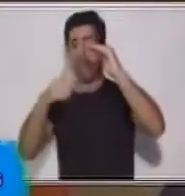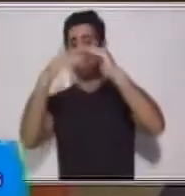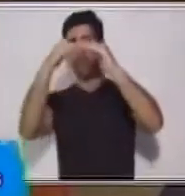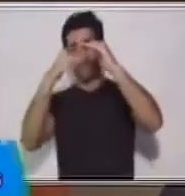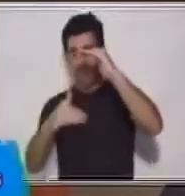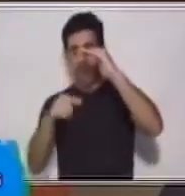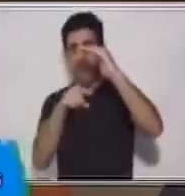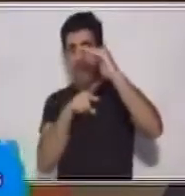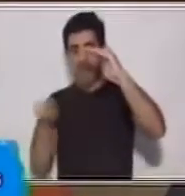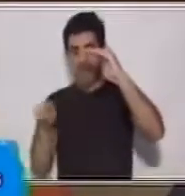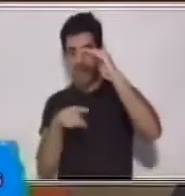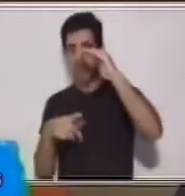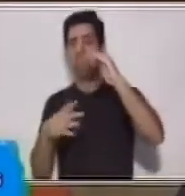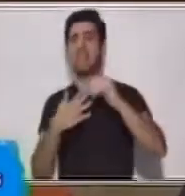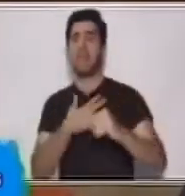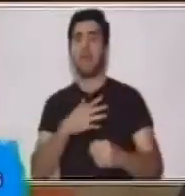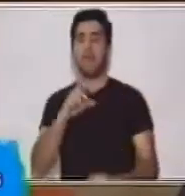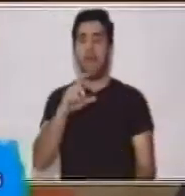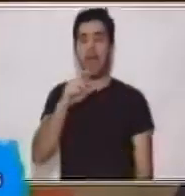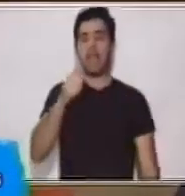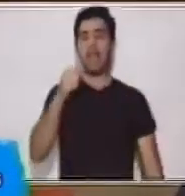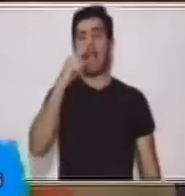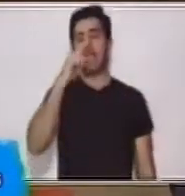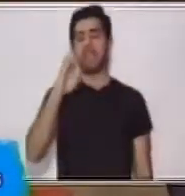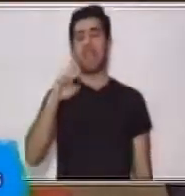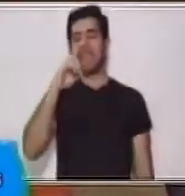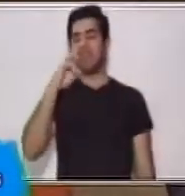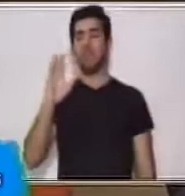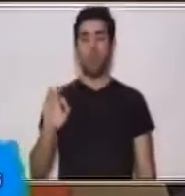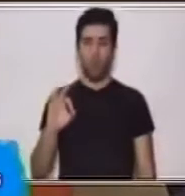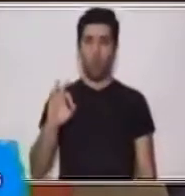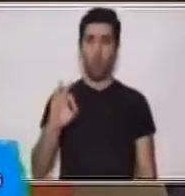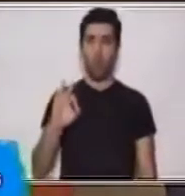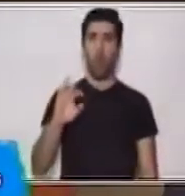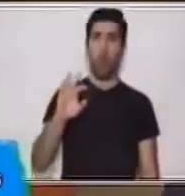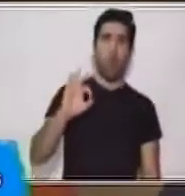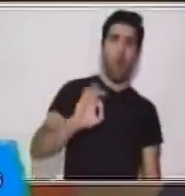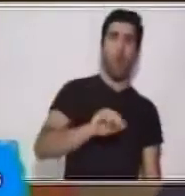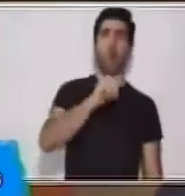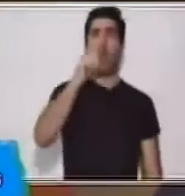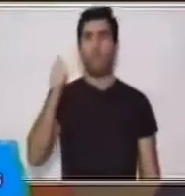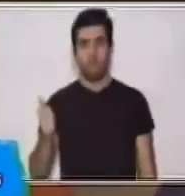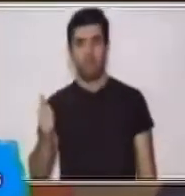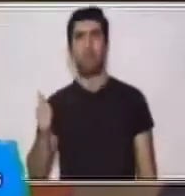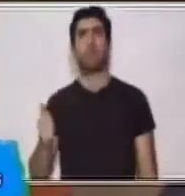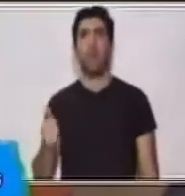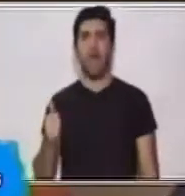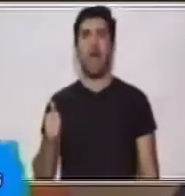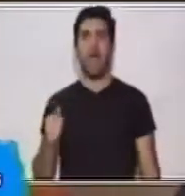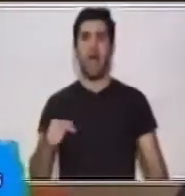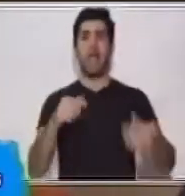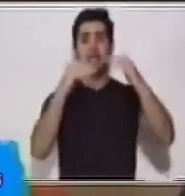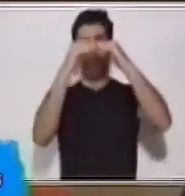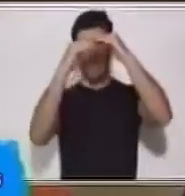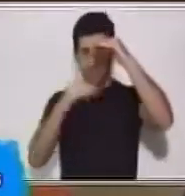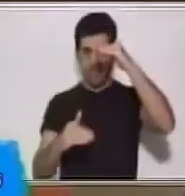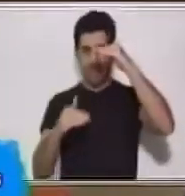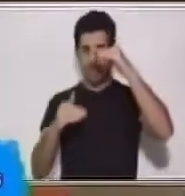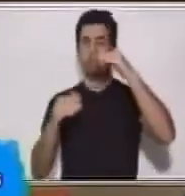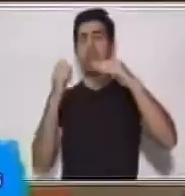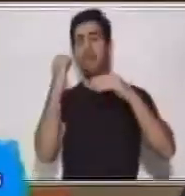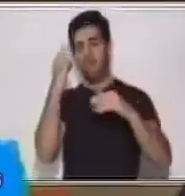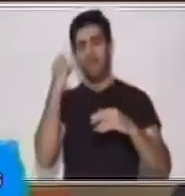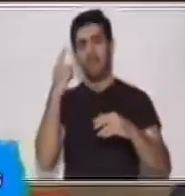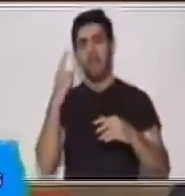se convertirá en mi cateto opuesto. Entonces ya sé que esta es la hipotenusa por ser la mayor y este será el opuesto.